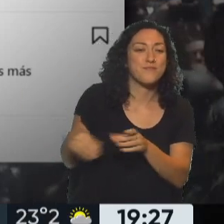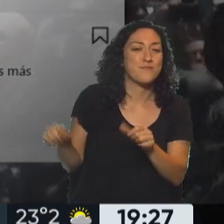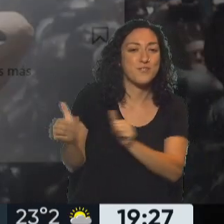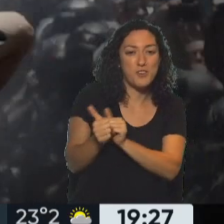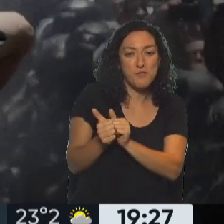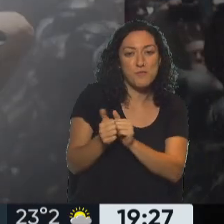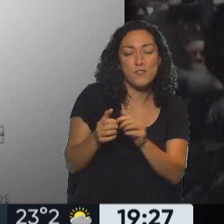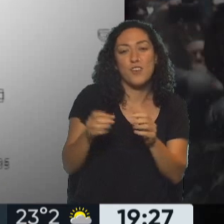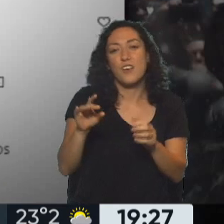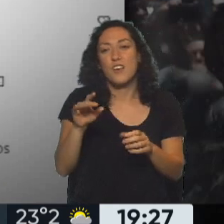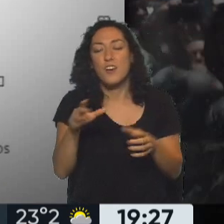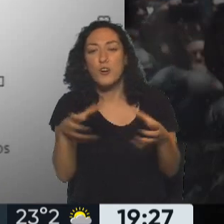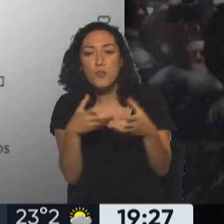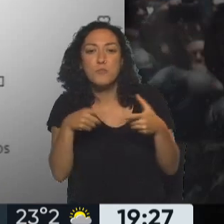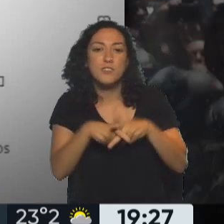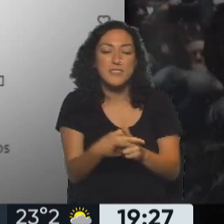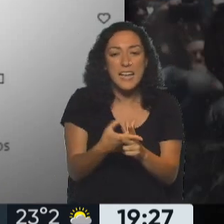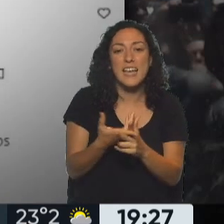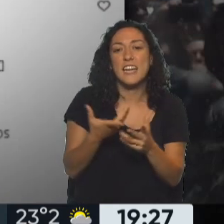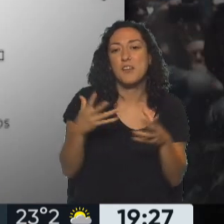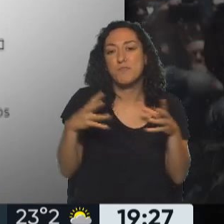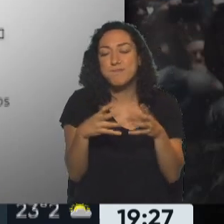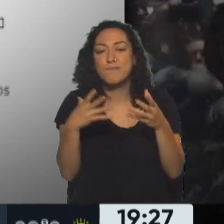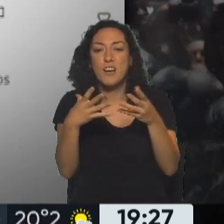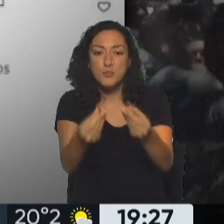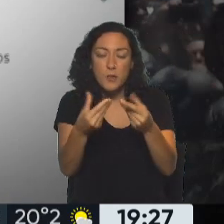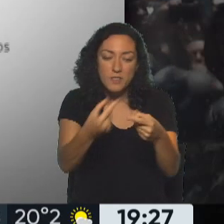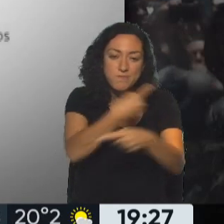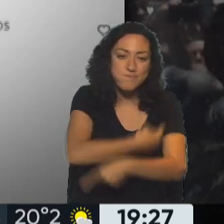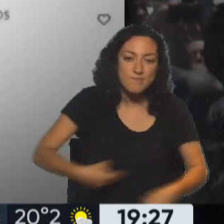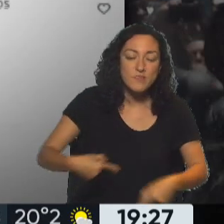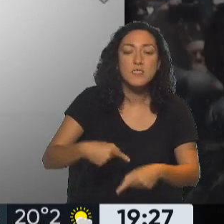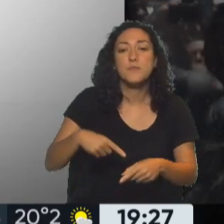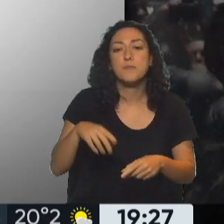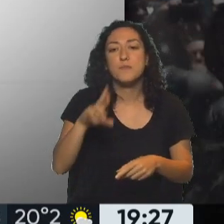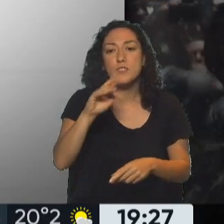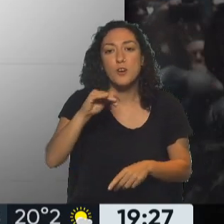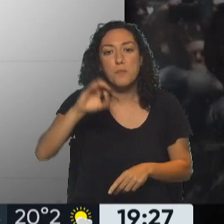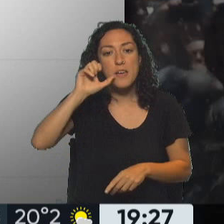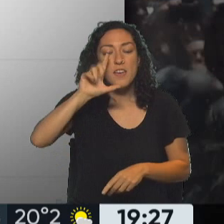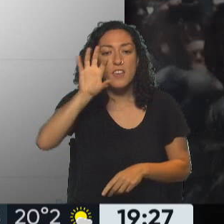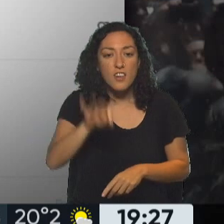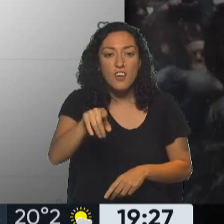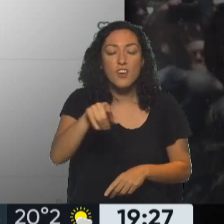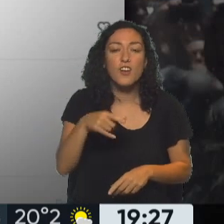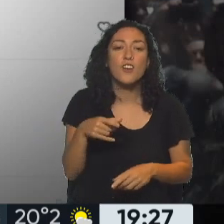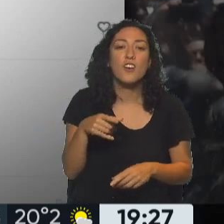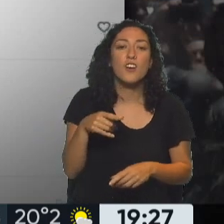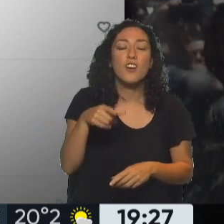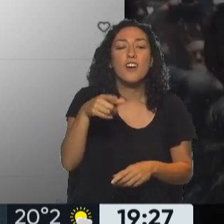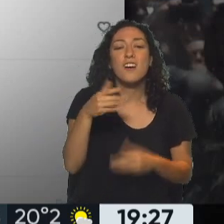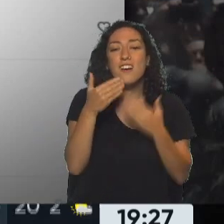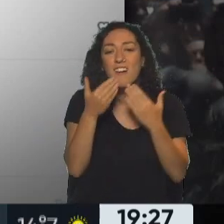todo el cuerpo técnico, los utileros, suman a distintos. El Cuti Romeo que dice, qué locos que están, por favor, gracias por todo esto.